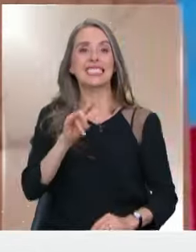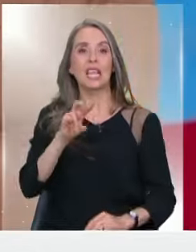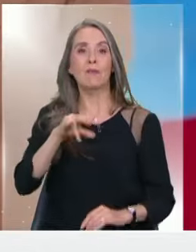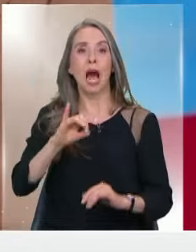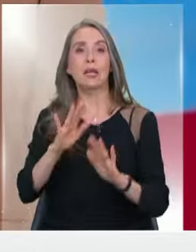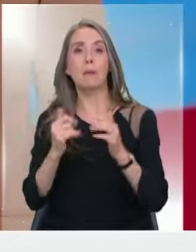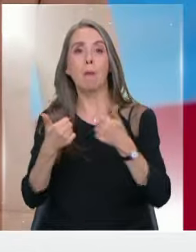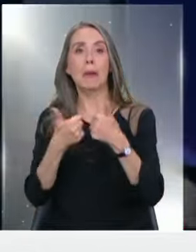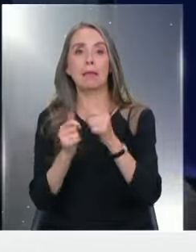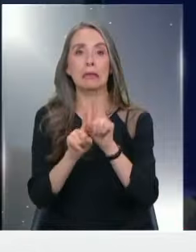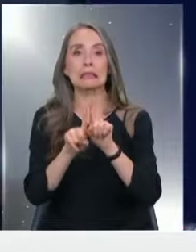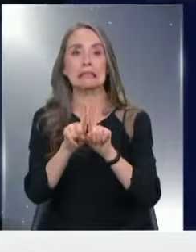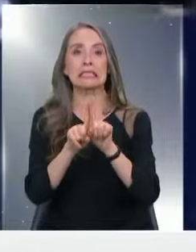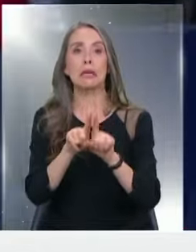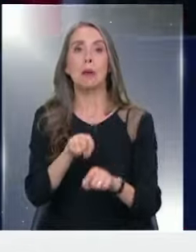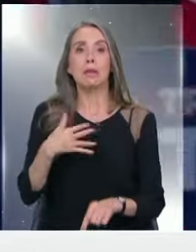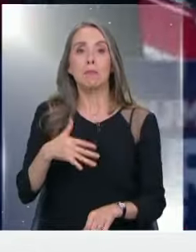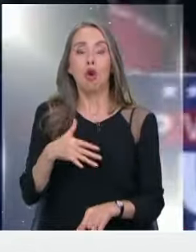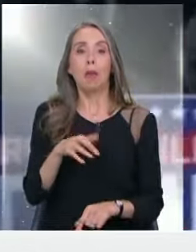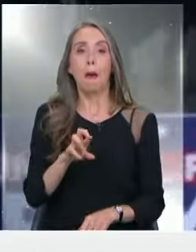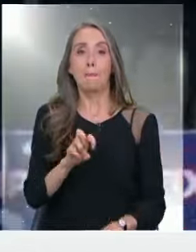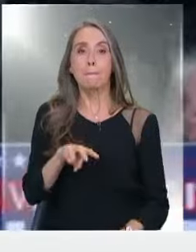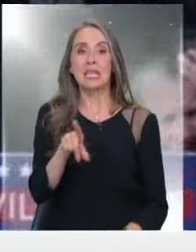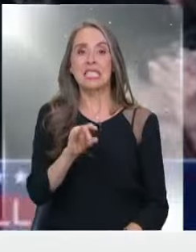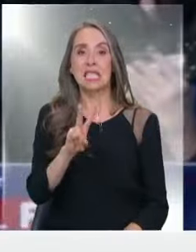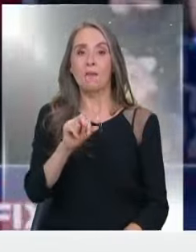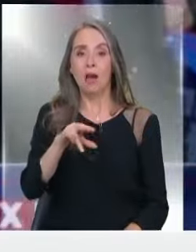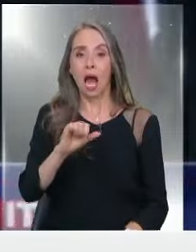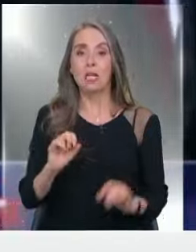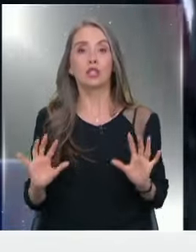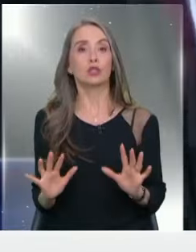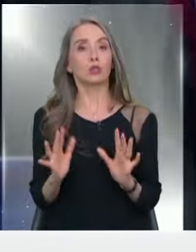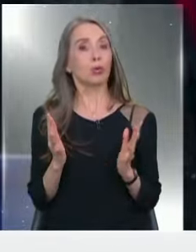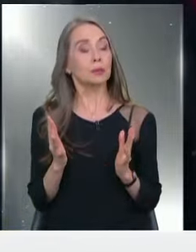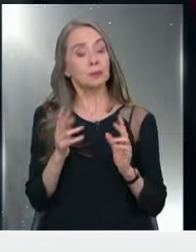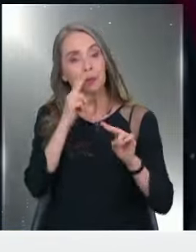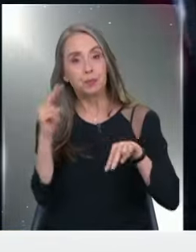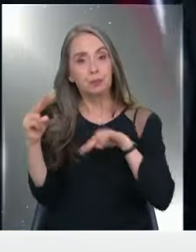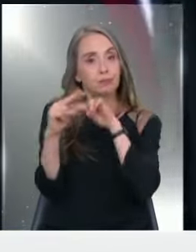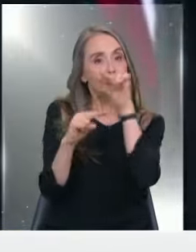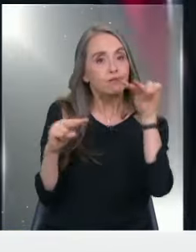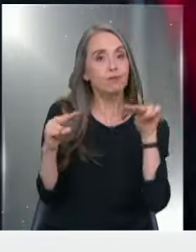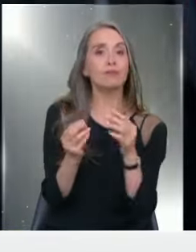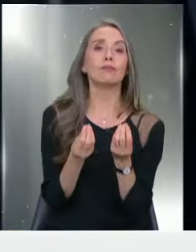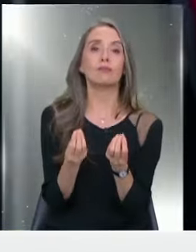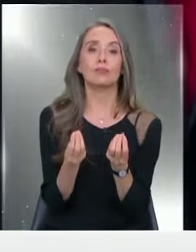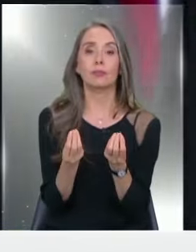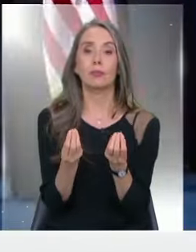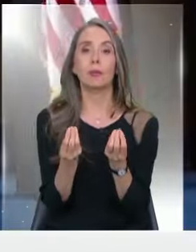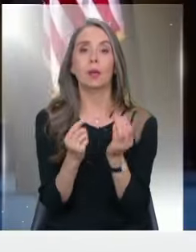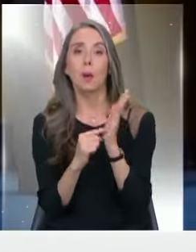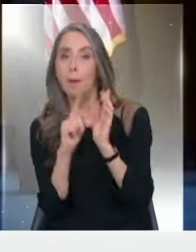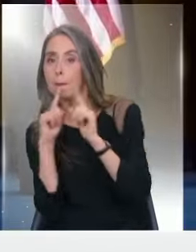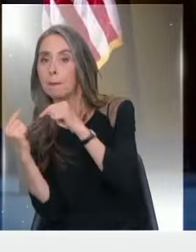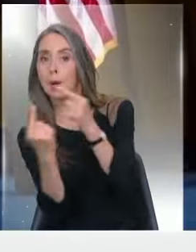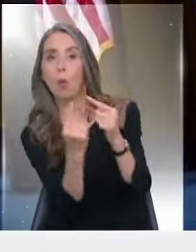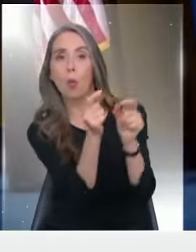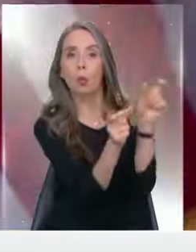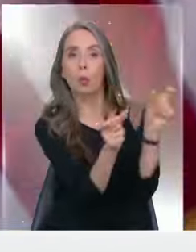y que por eso va a ser bastante clave. Pero hay sorpresas, y hay que ahí también analizar lo que ha pasado con una última encuesta en donde posiciona